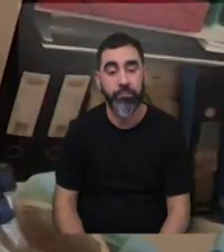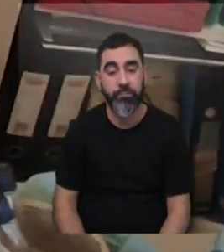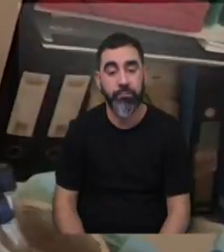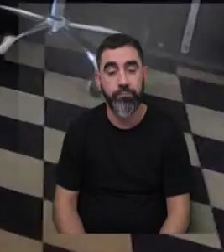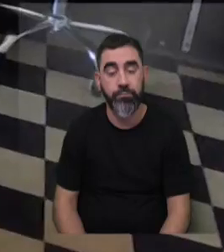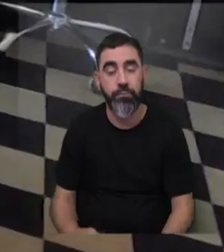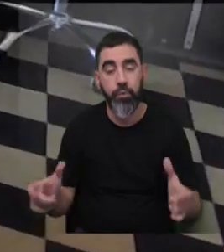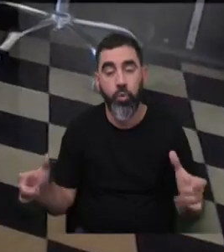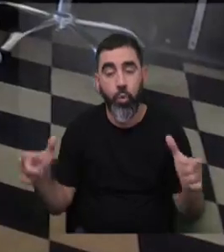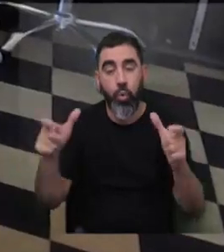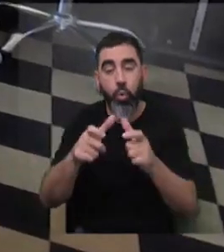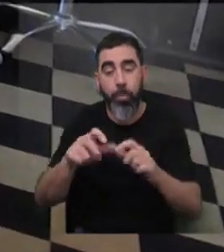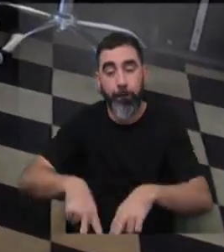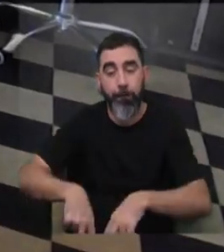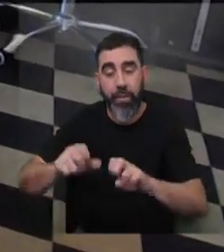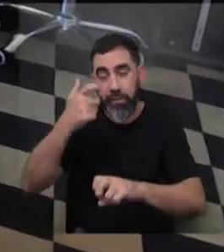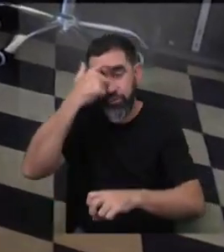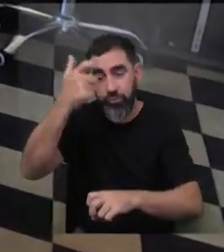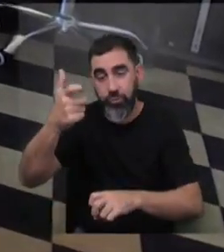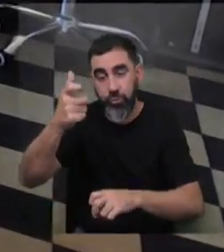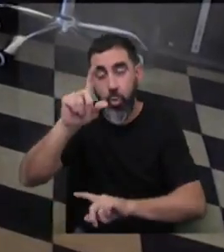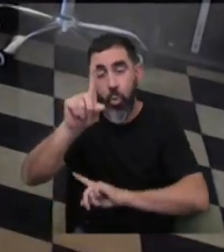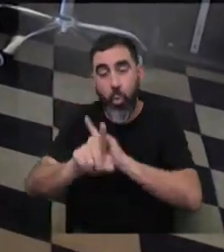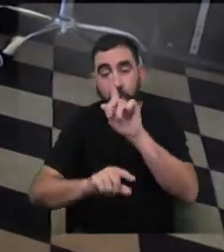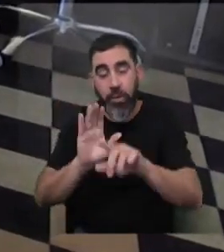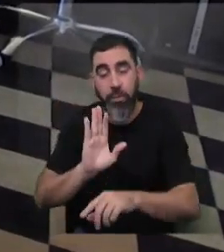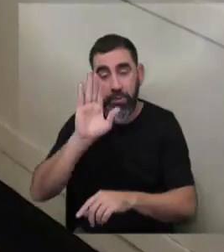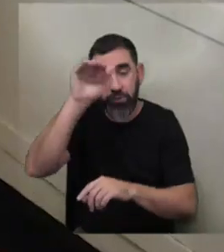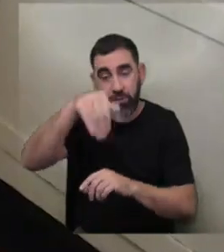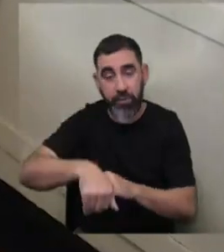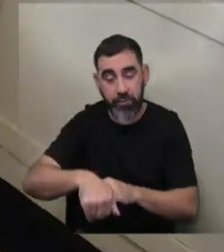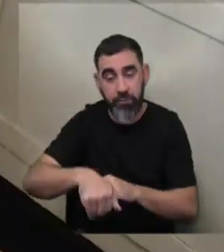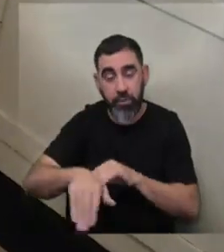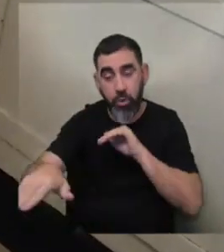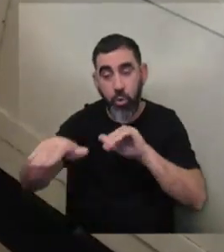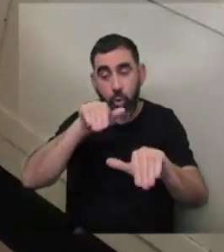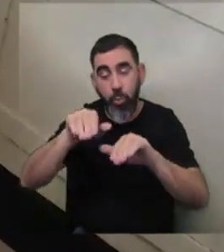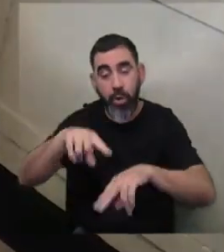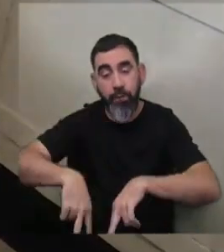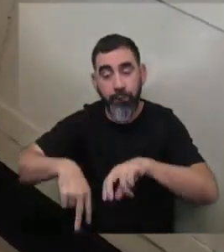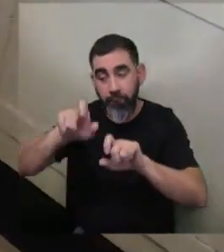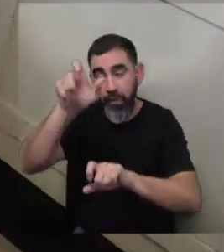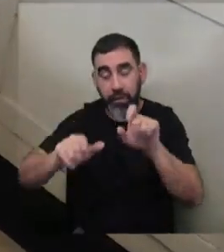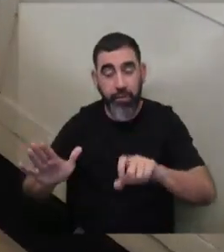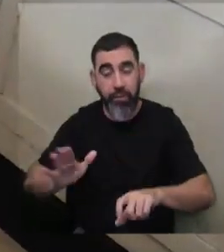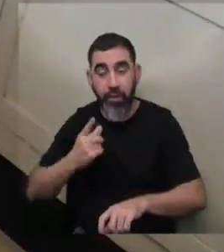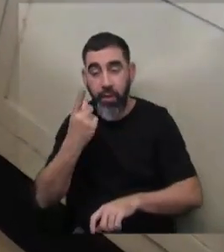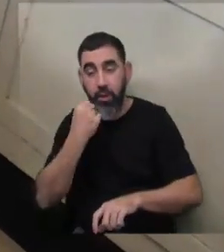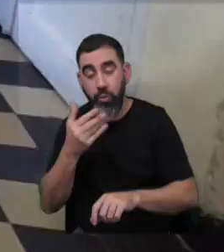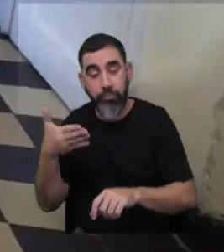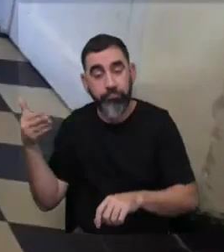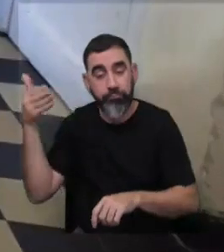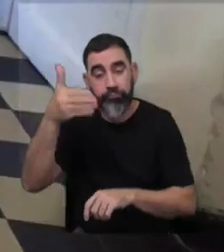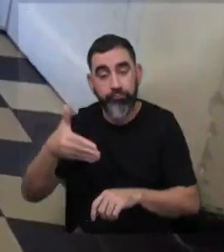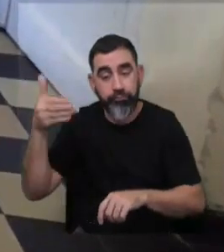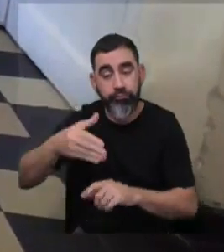La Comisión Sectorial de Investigación Científica de la Universidad de la República convoca a investigadoras e investigadores a participar